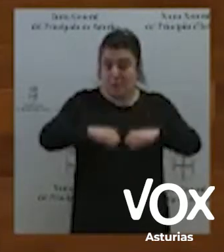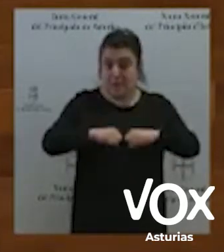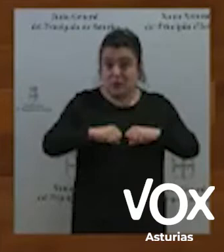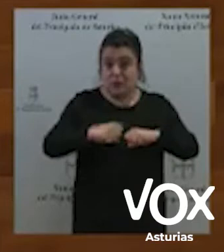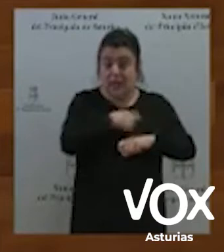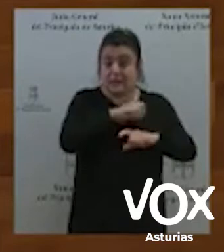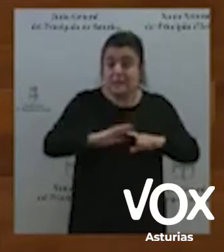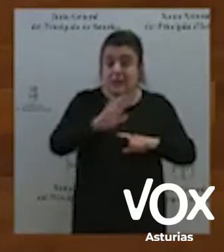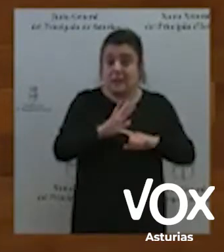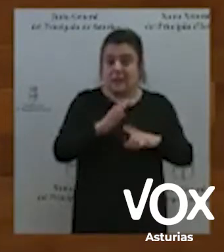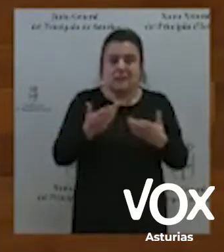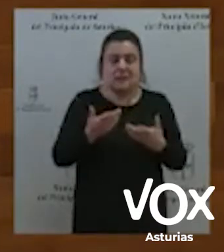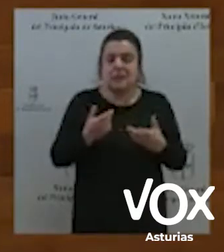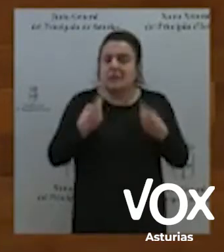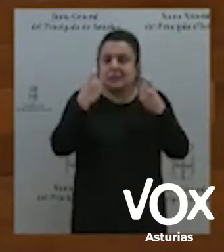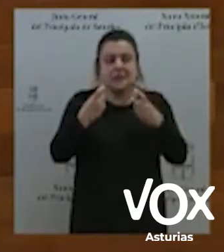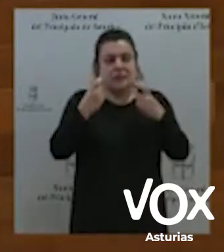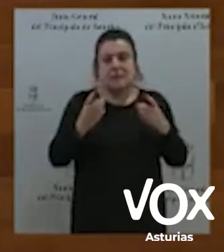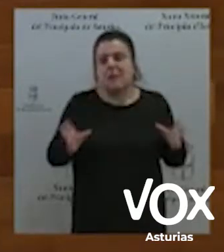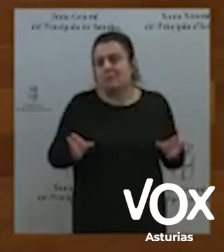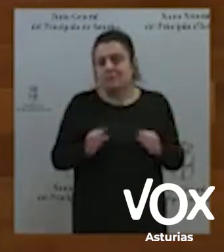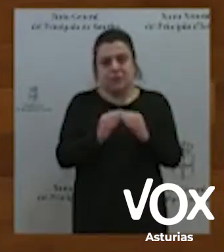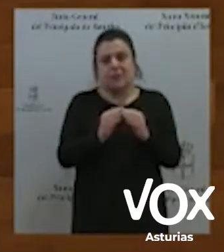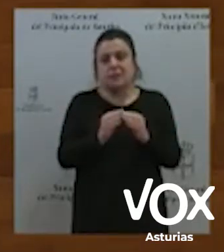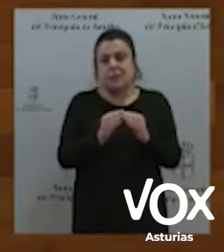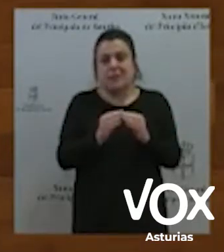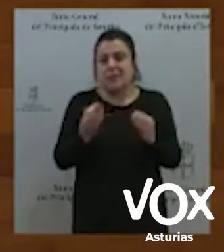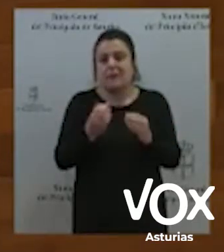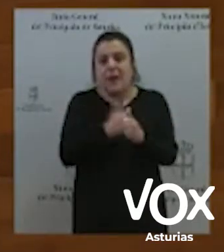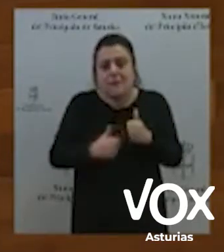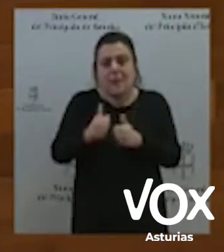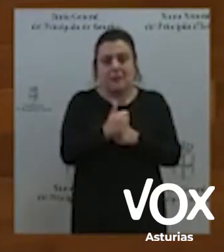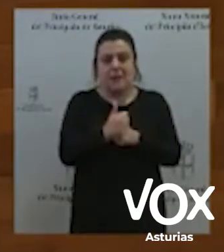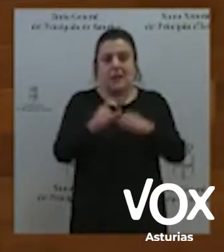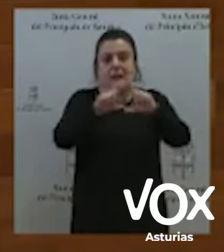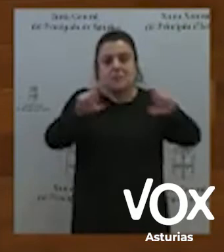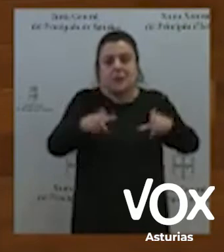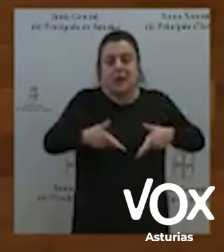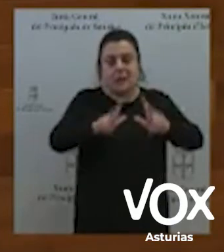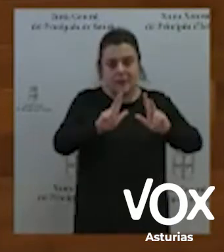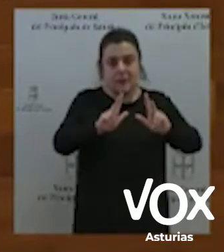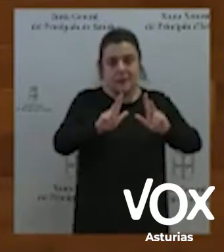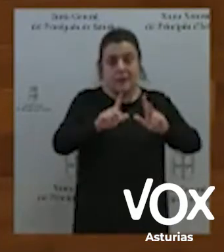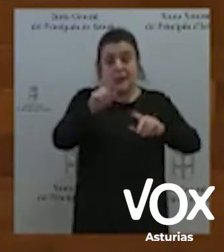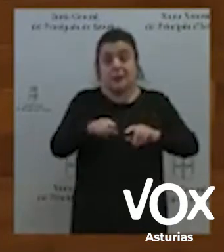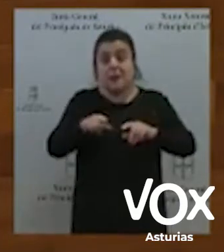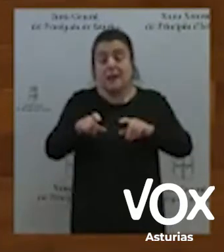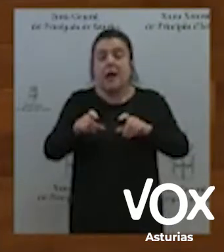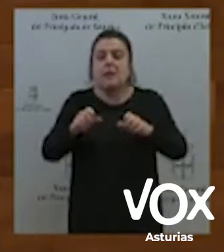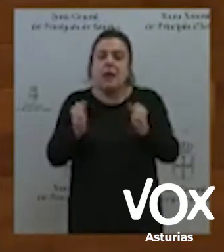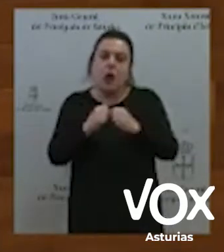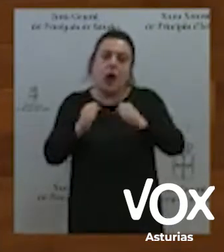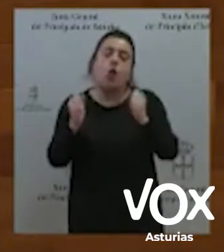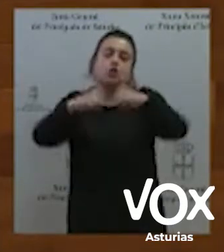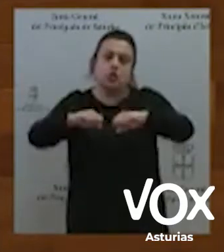libertad de empresa y la libertad de los pactos entre las partes. Rechazamos la derogación